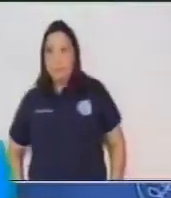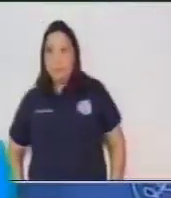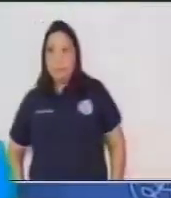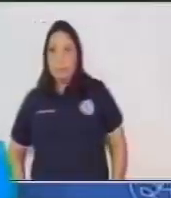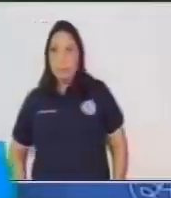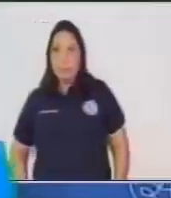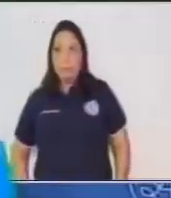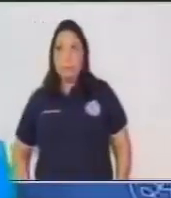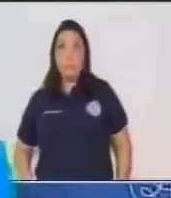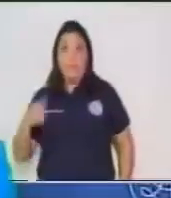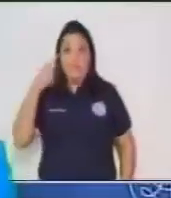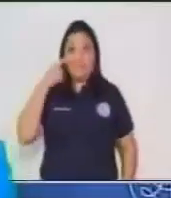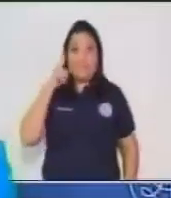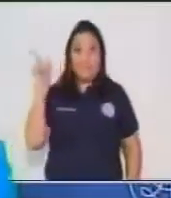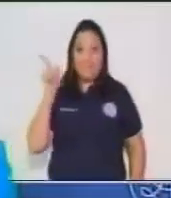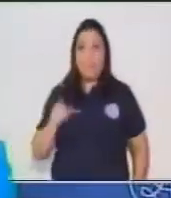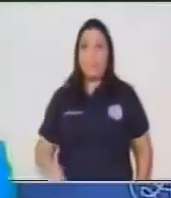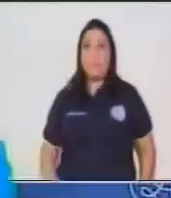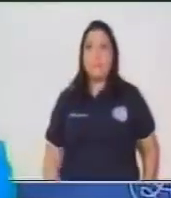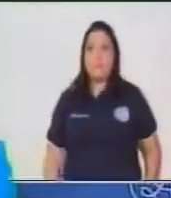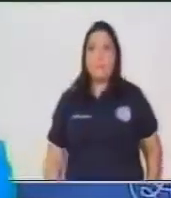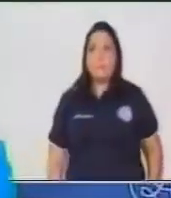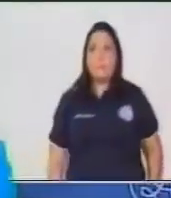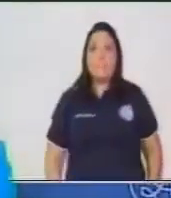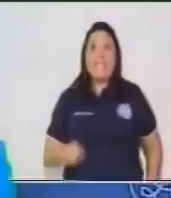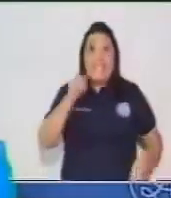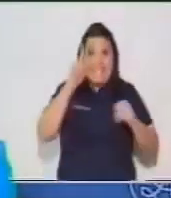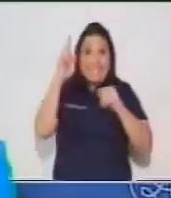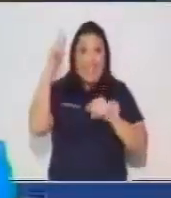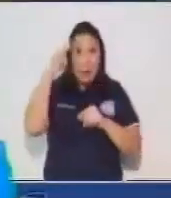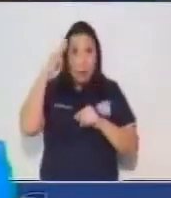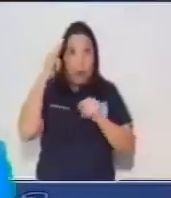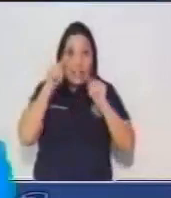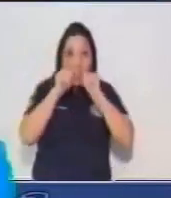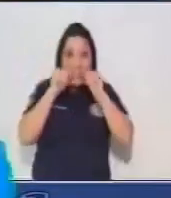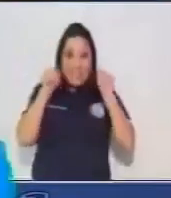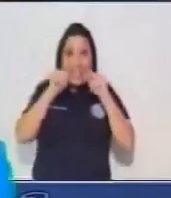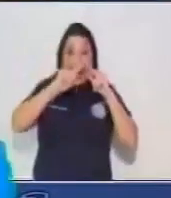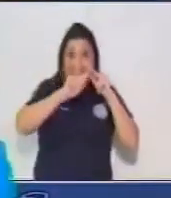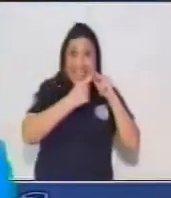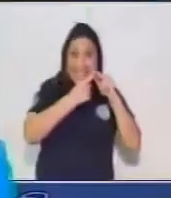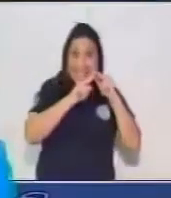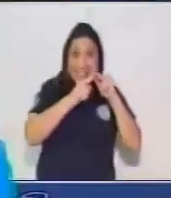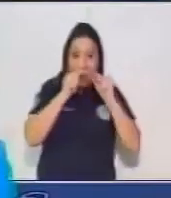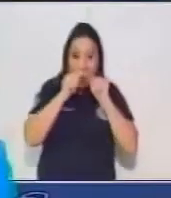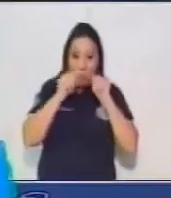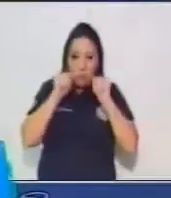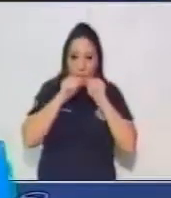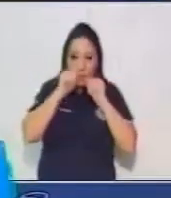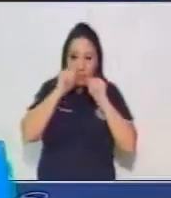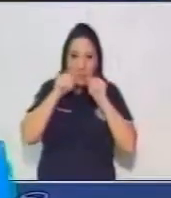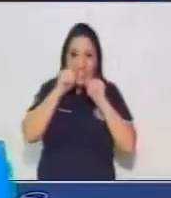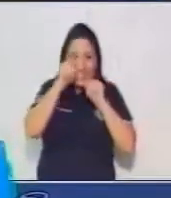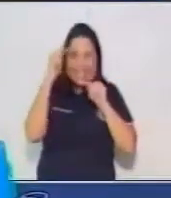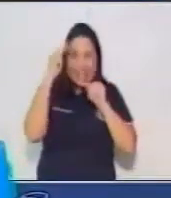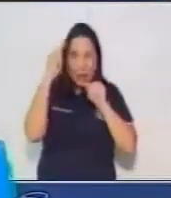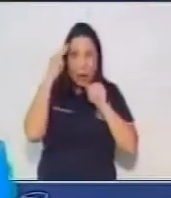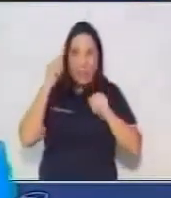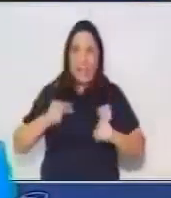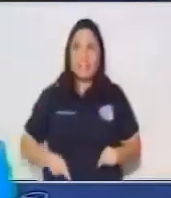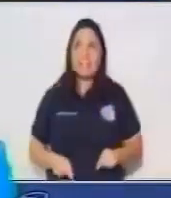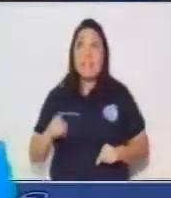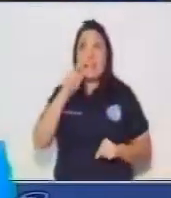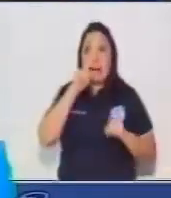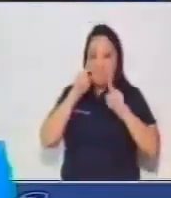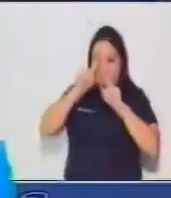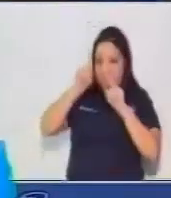hay entre estos ángulos. Me voy a colocar en el origen, ¿verdad? Aquí, en donde está el vértice, y voy